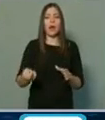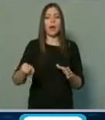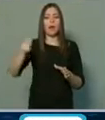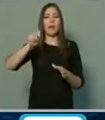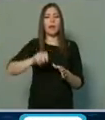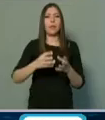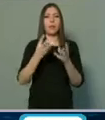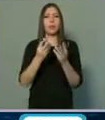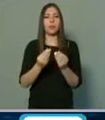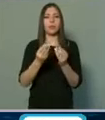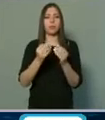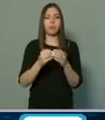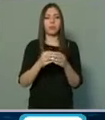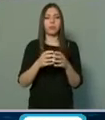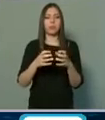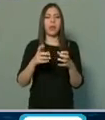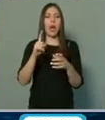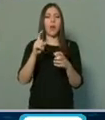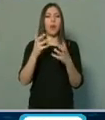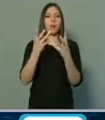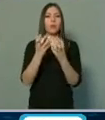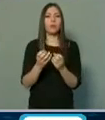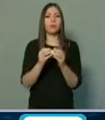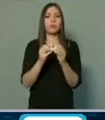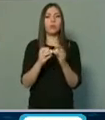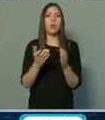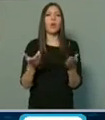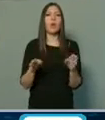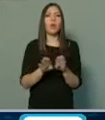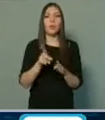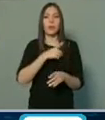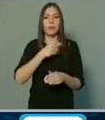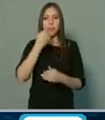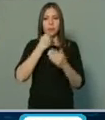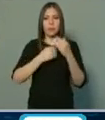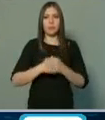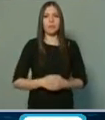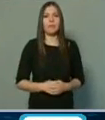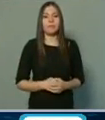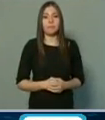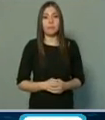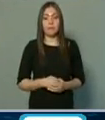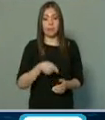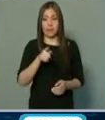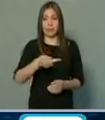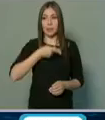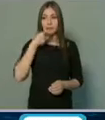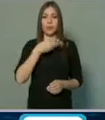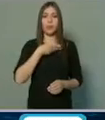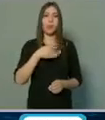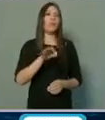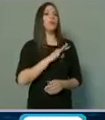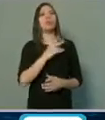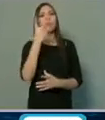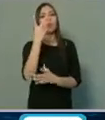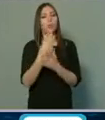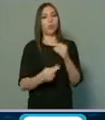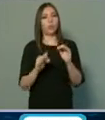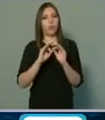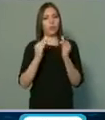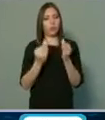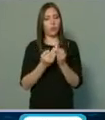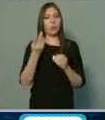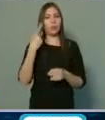ha inflamado y que absorbe el agua y la humedad? Fíjate que esta es muy buena pregunta. Podemos usarla de ambas vías, pero tiene